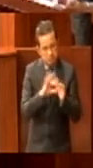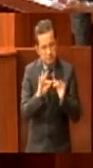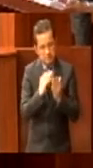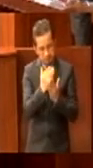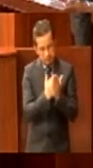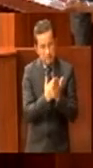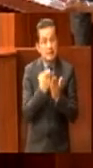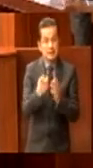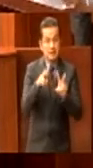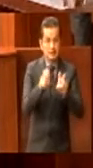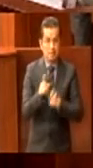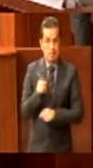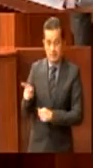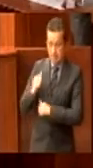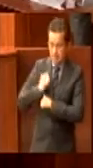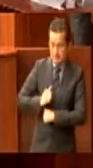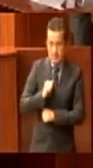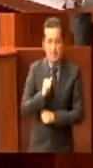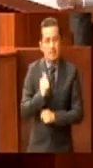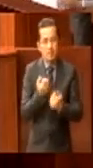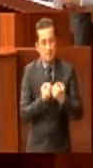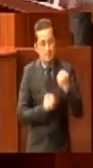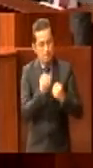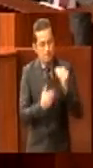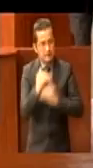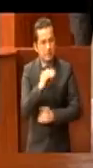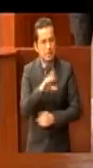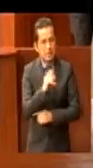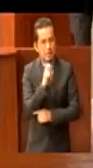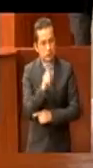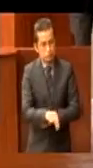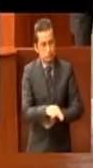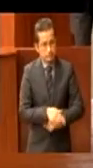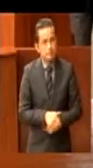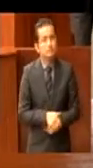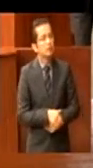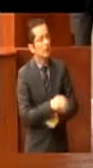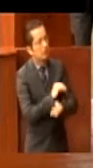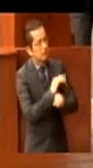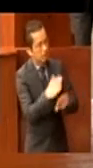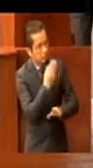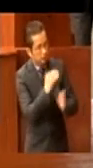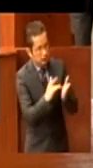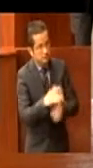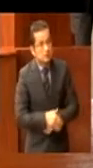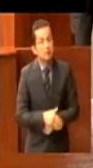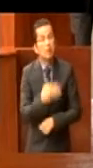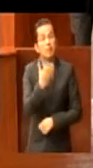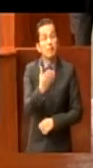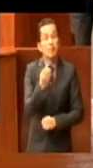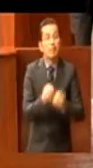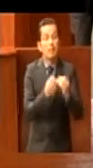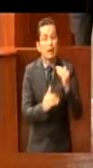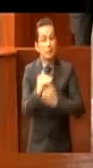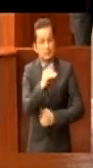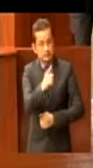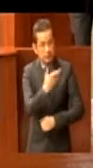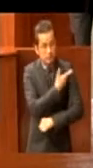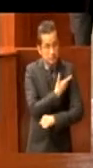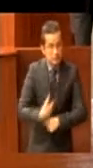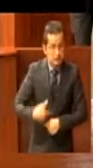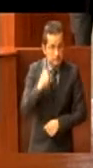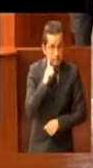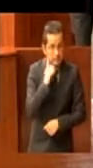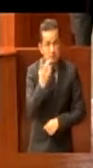pleno la magistrada maría del carmen carrión castró por supuesto gracias con su autorización magistrada presidenta magistrada